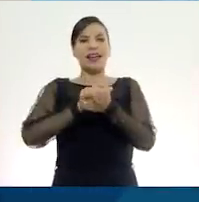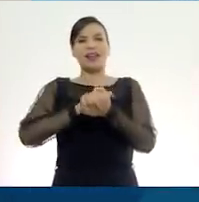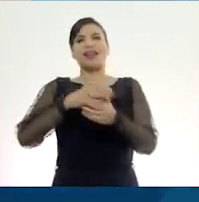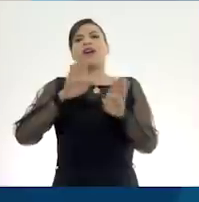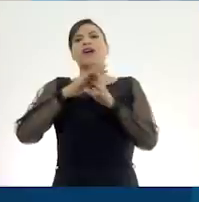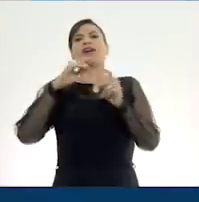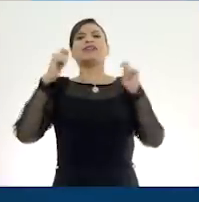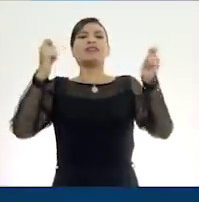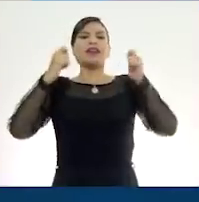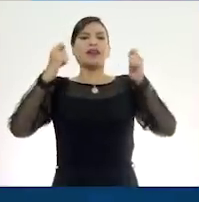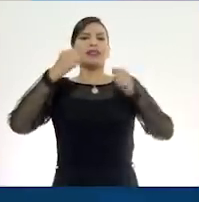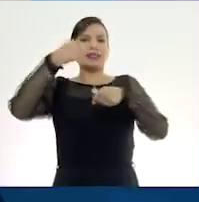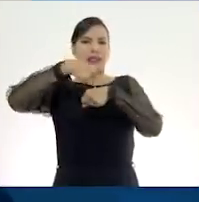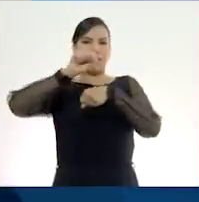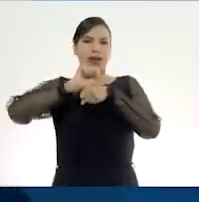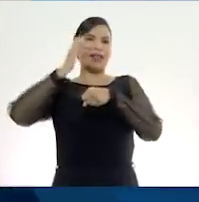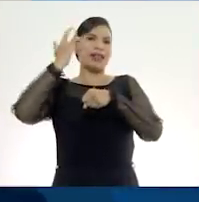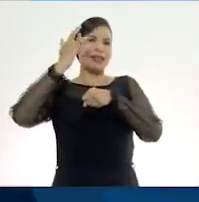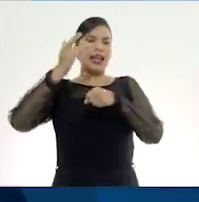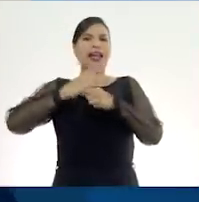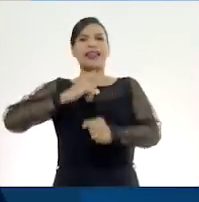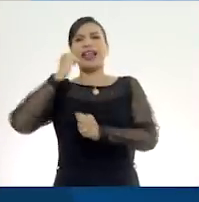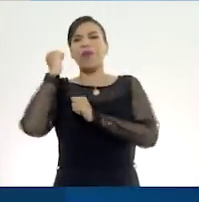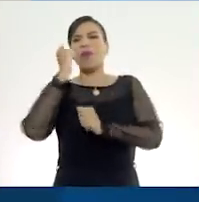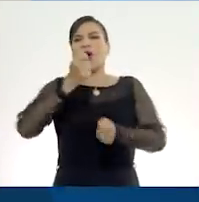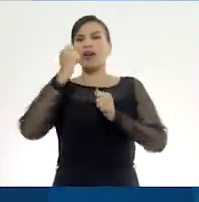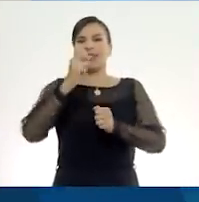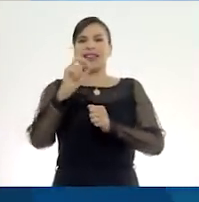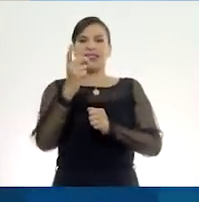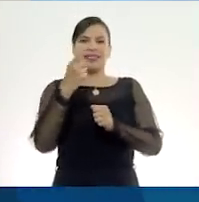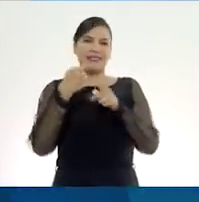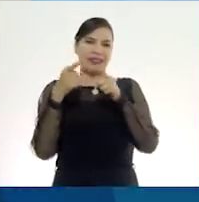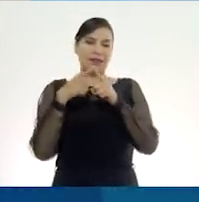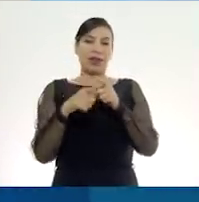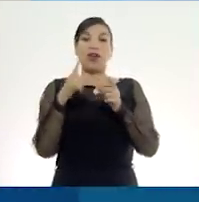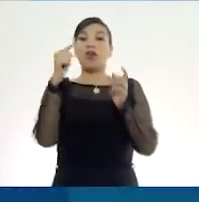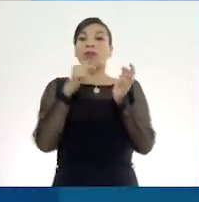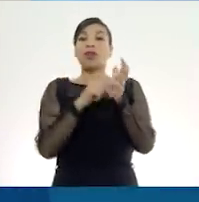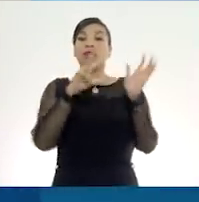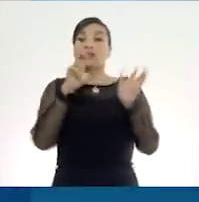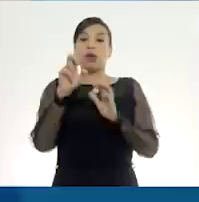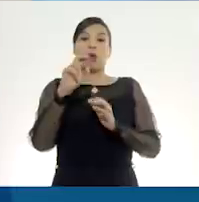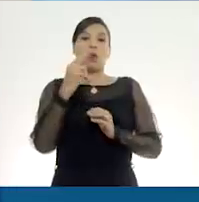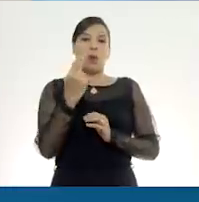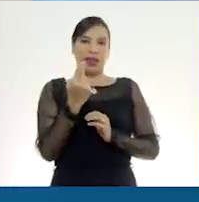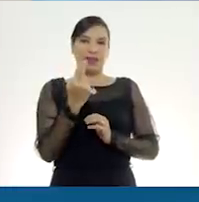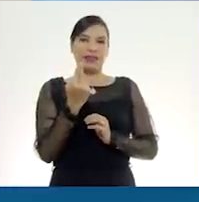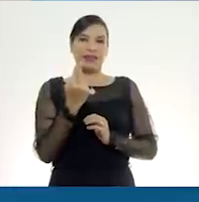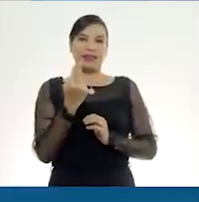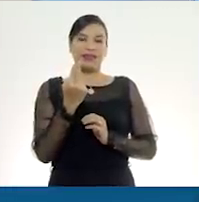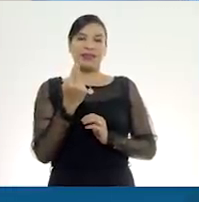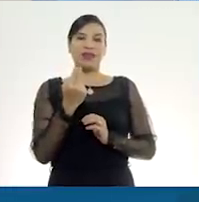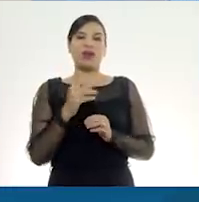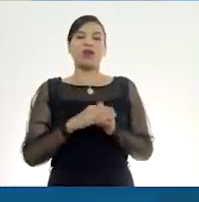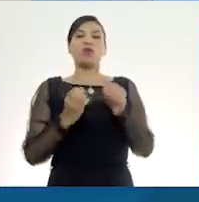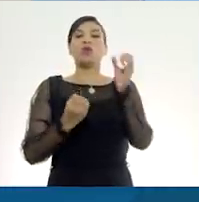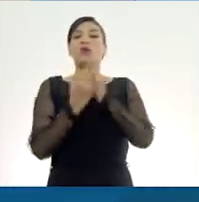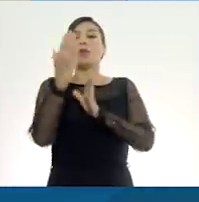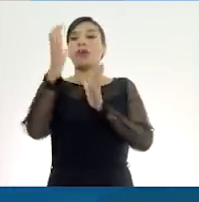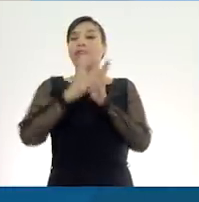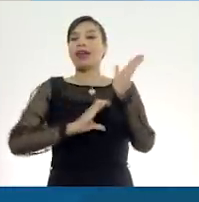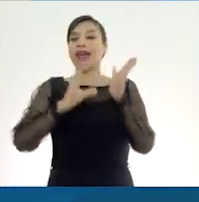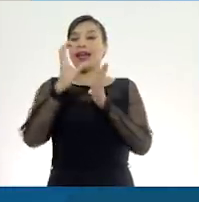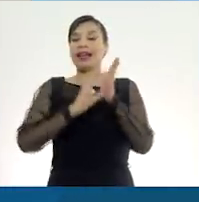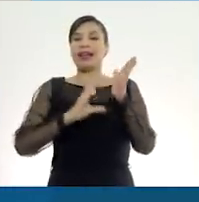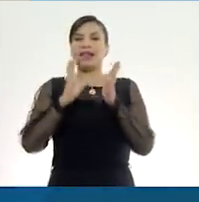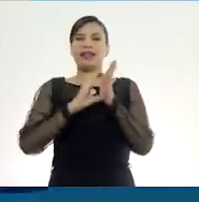de Semana Santa, posadas, pero en 1825 se conformó un nuevo calendario con